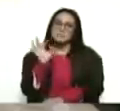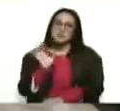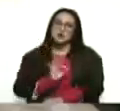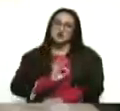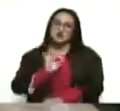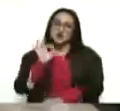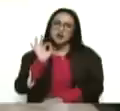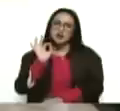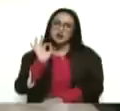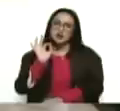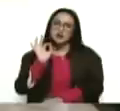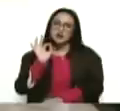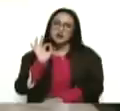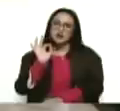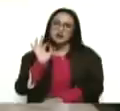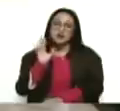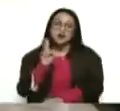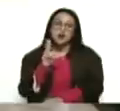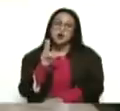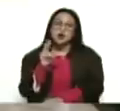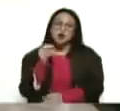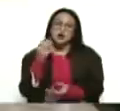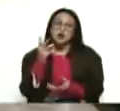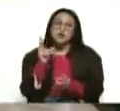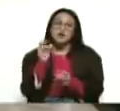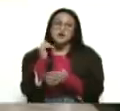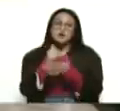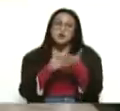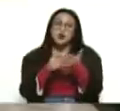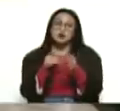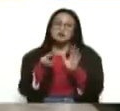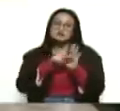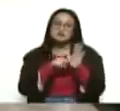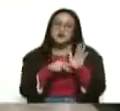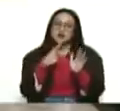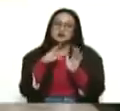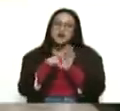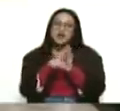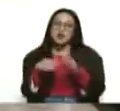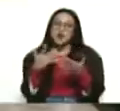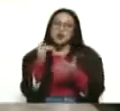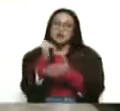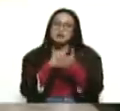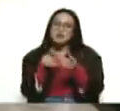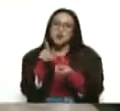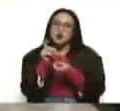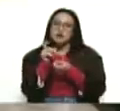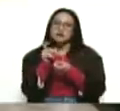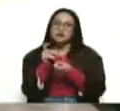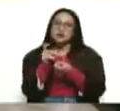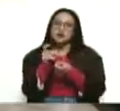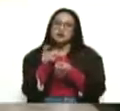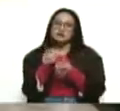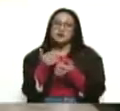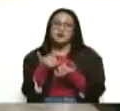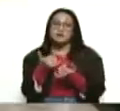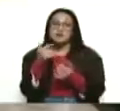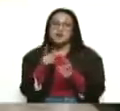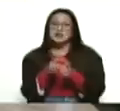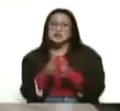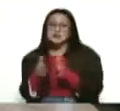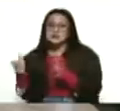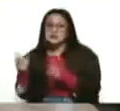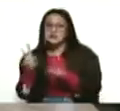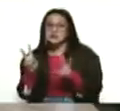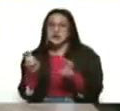3%. No se crearían nuevos impuestos porque está establecido en la ley cuáles son los impuestos y cuáles son las exenciones en esa